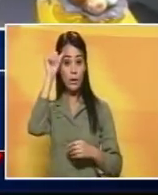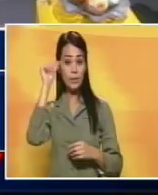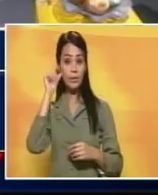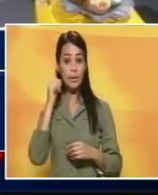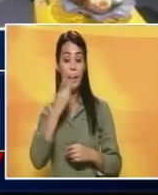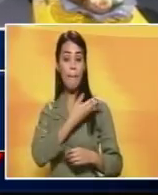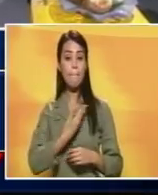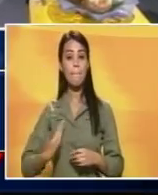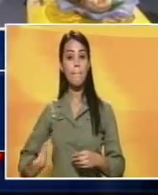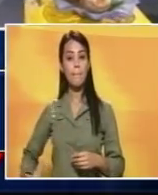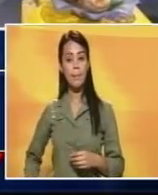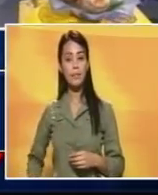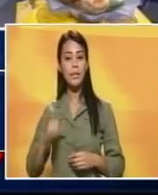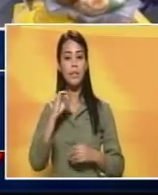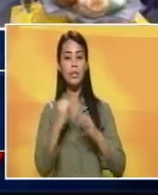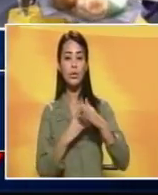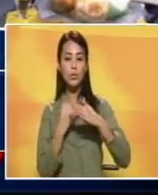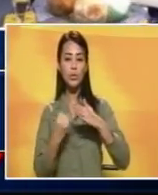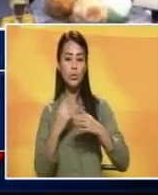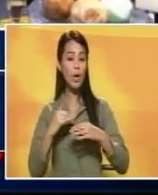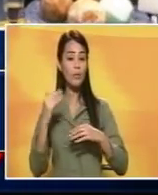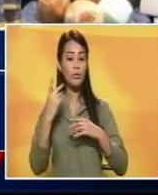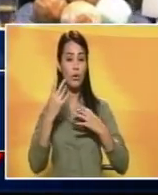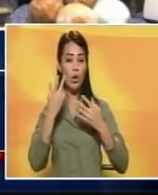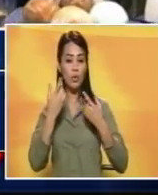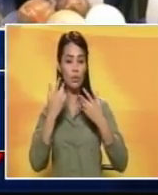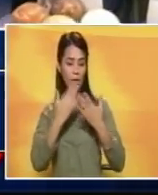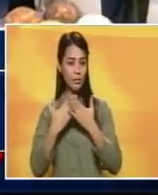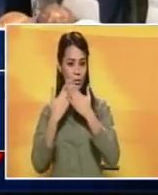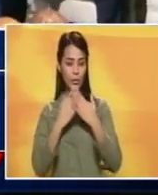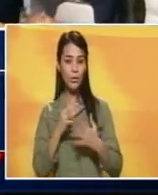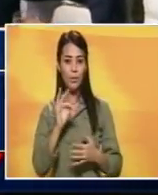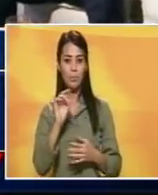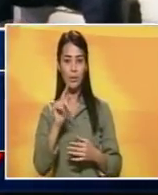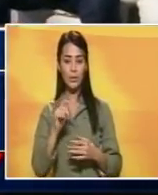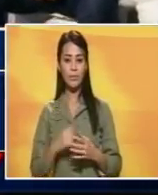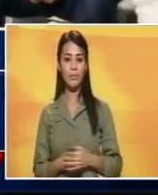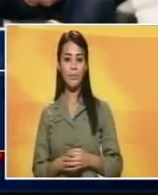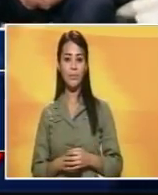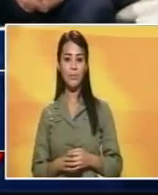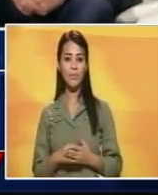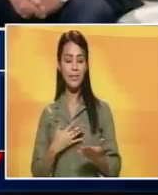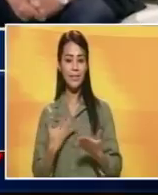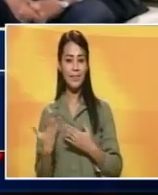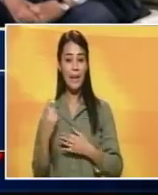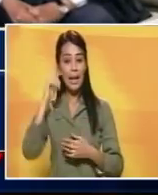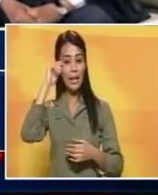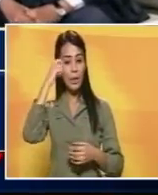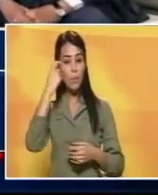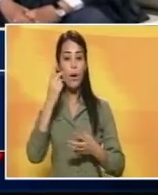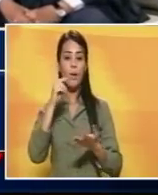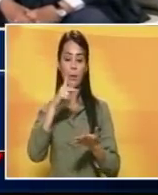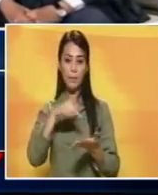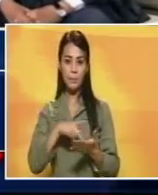que es el presidente del Instituto de Altos Estudios Fermín Toro. No se la pierdan. Ya está aquí en el estudio con nosotros. Recuerden que pueden participar con la